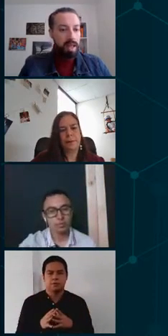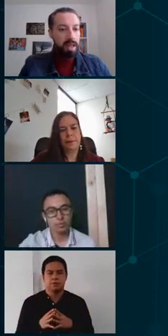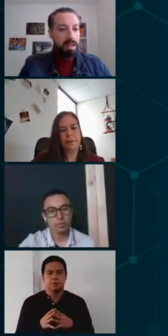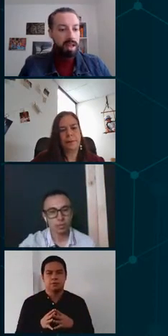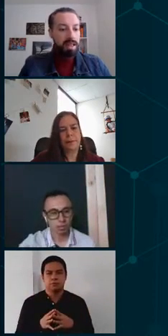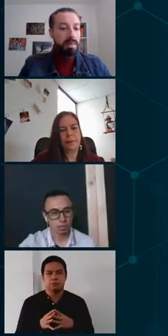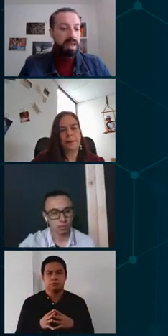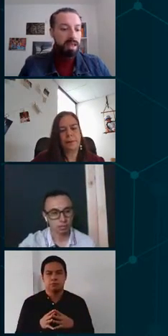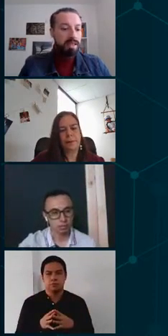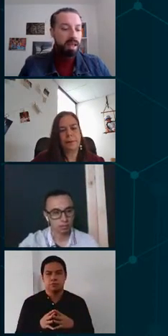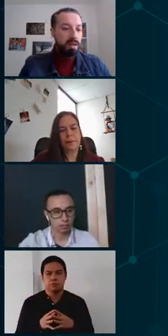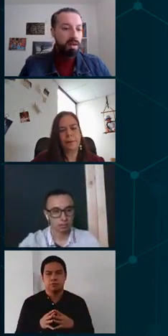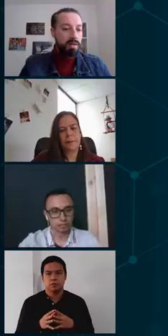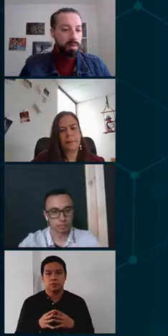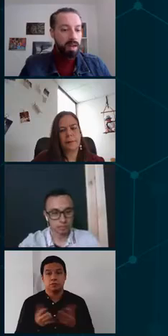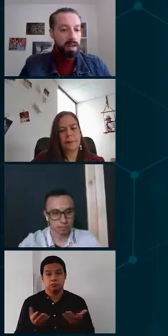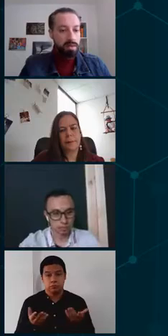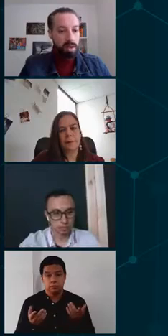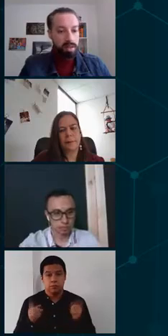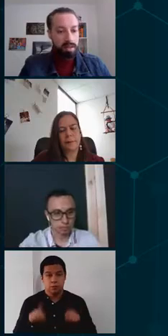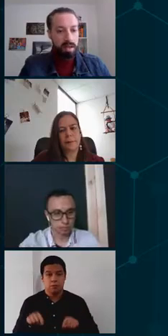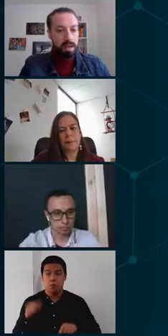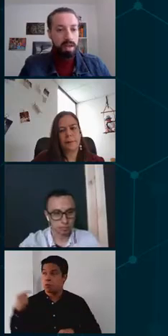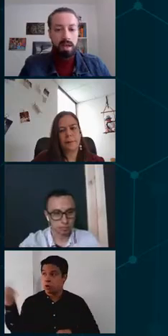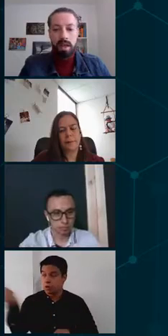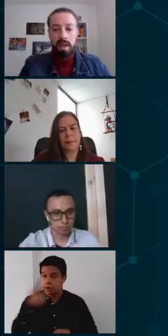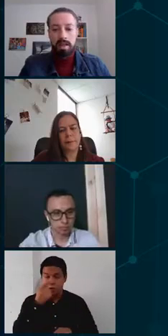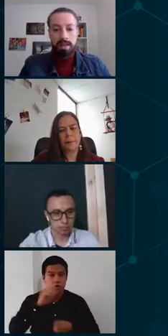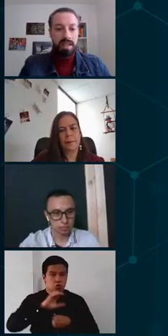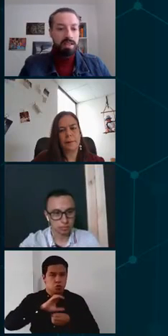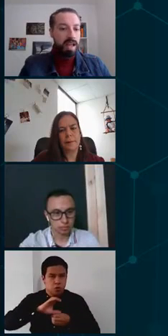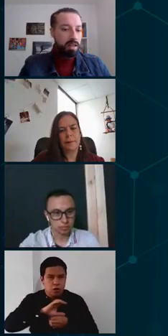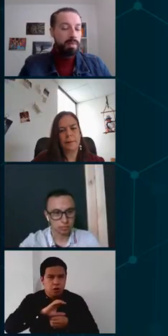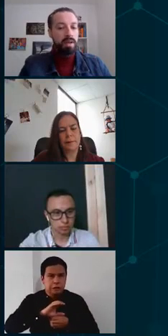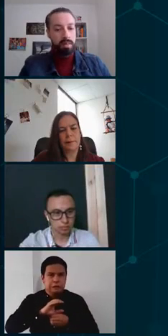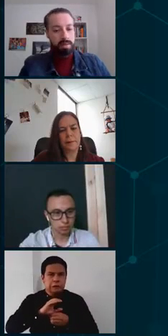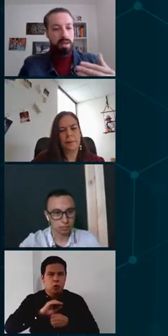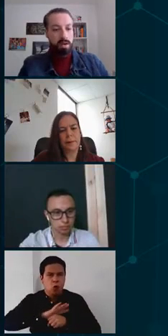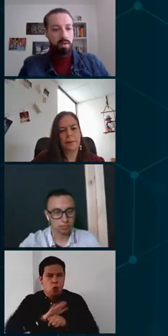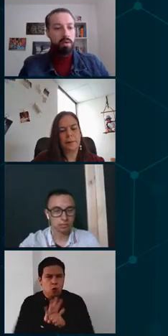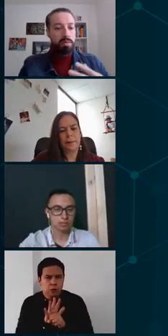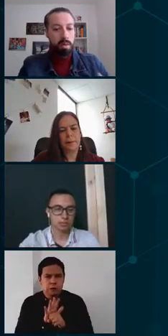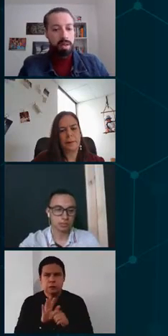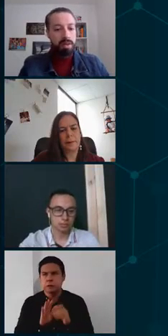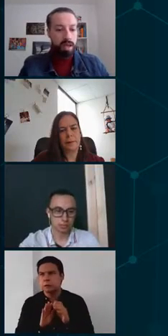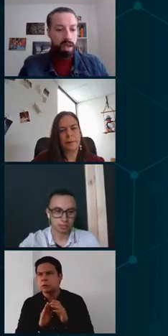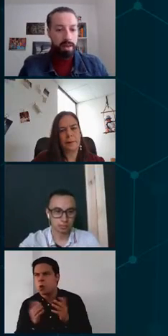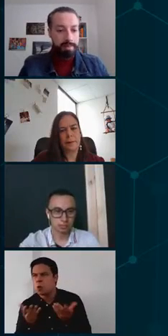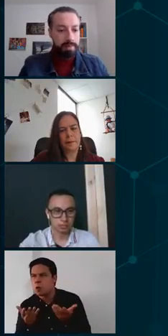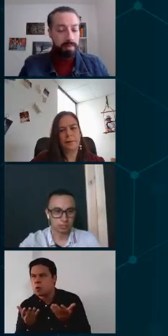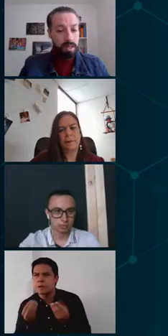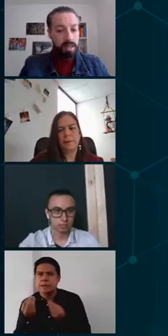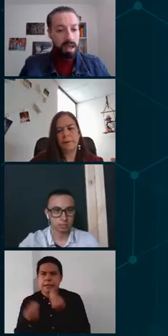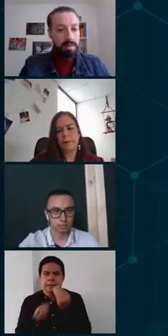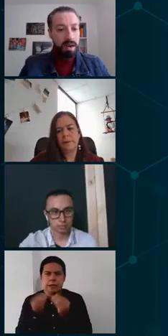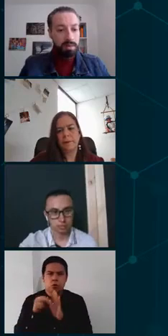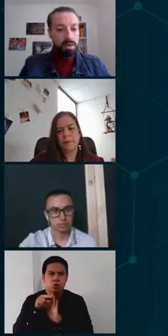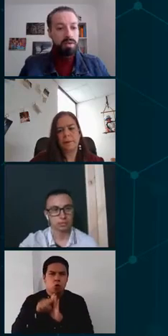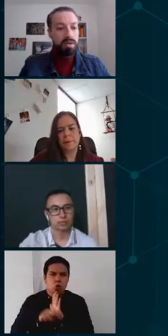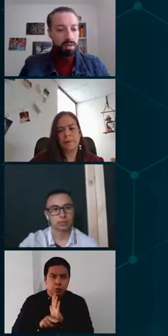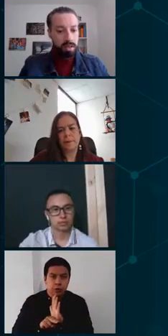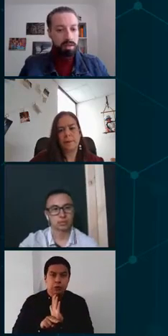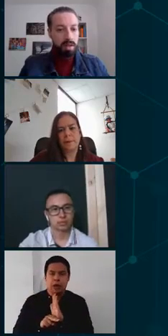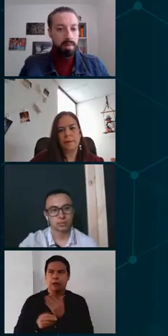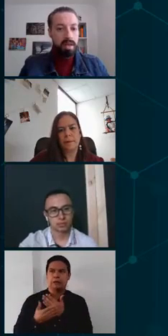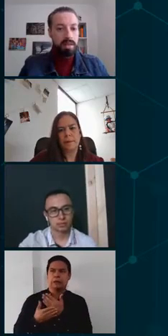enterados también de las medidas que de alguna forma en la ciudad se están dando, porque pues en un momento en que